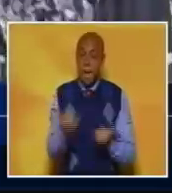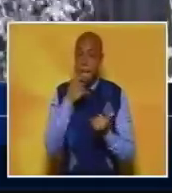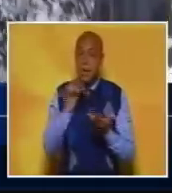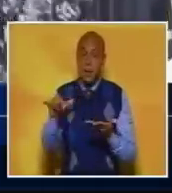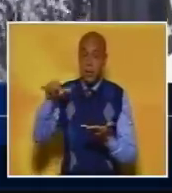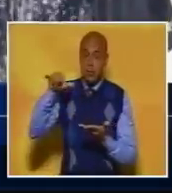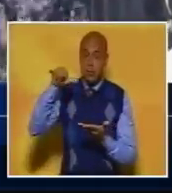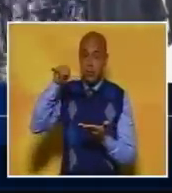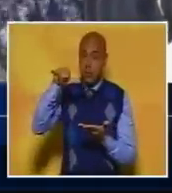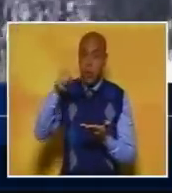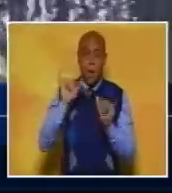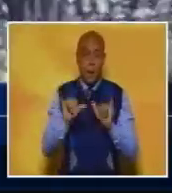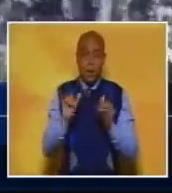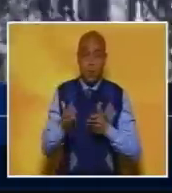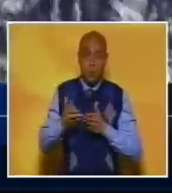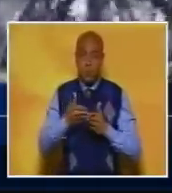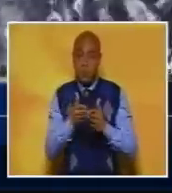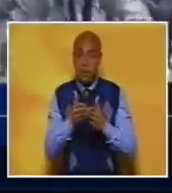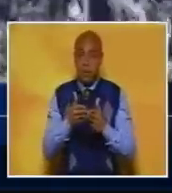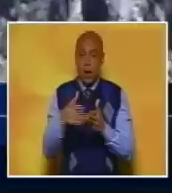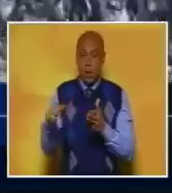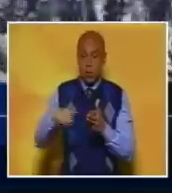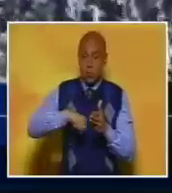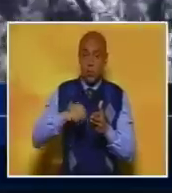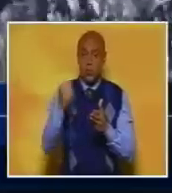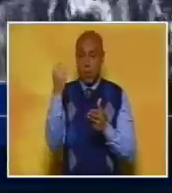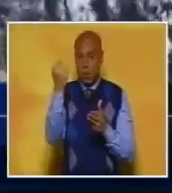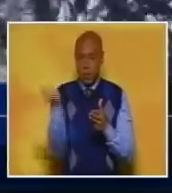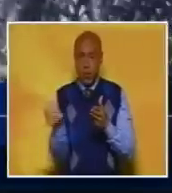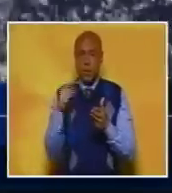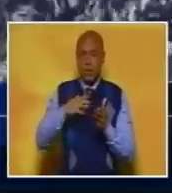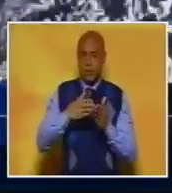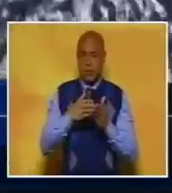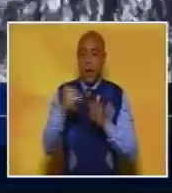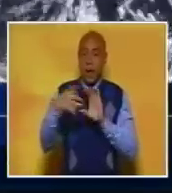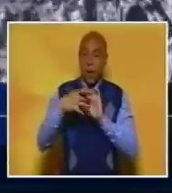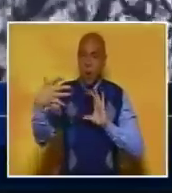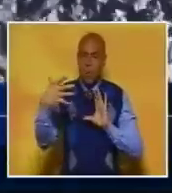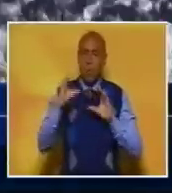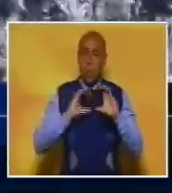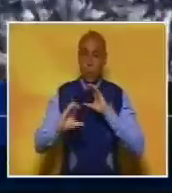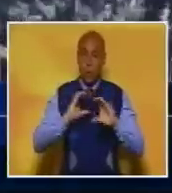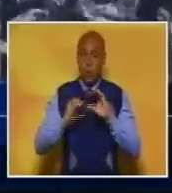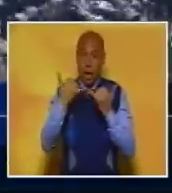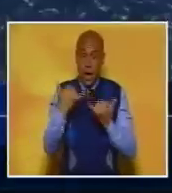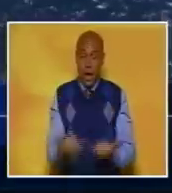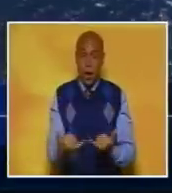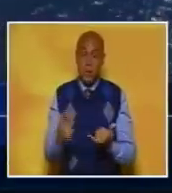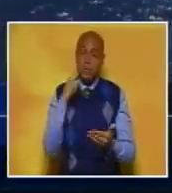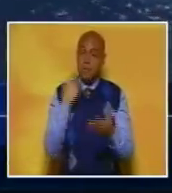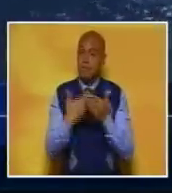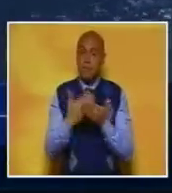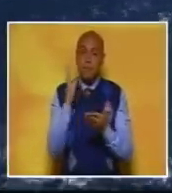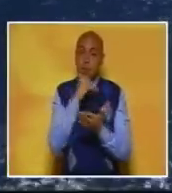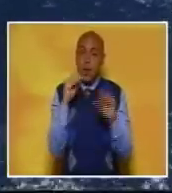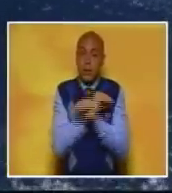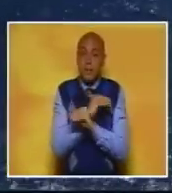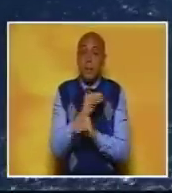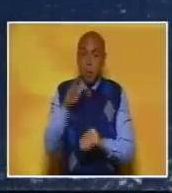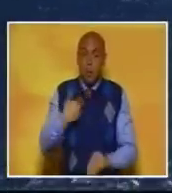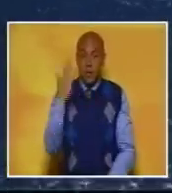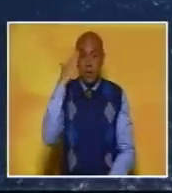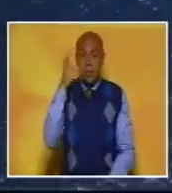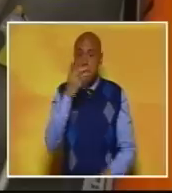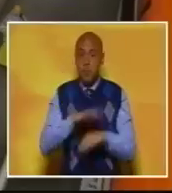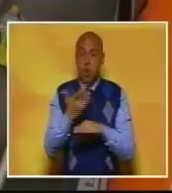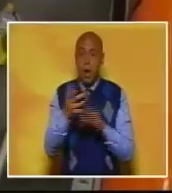rumbo de forma manual después de que se apagaran manualmente el sistema de comunicaciones, aunque sin pruebas que permitieran saber el